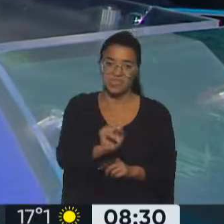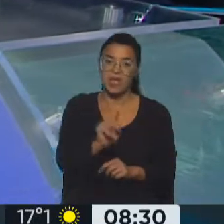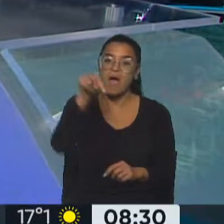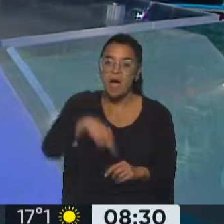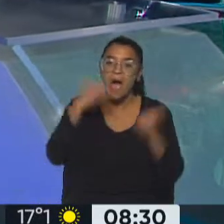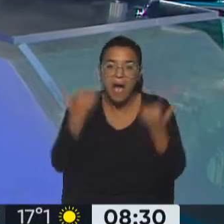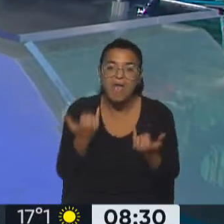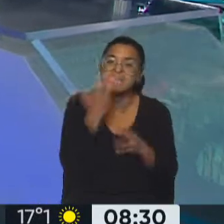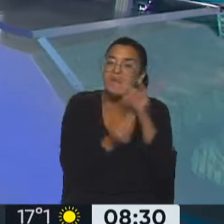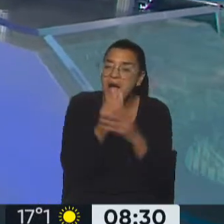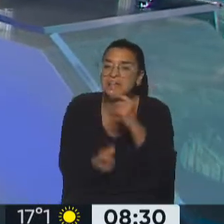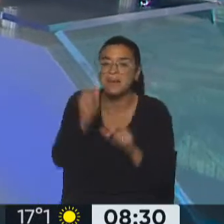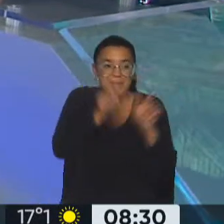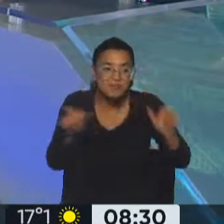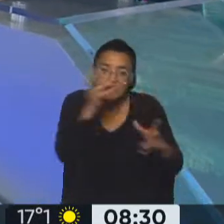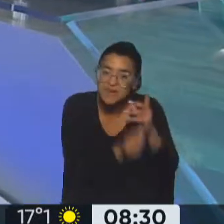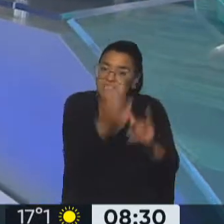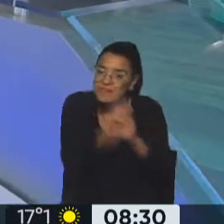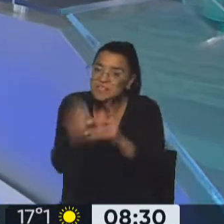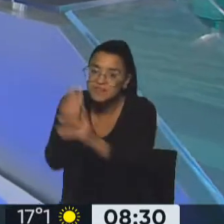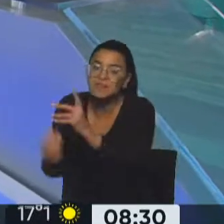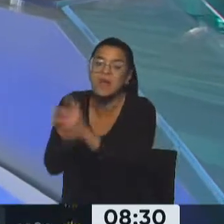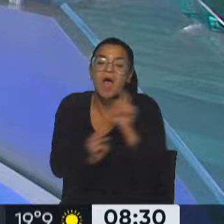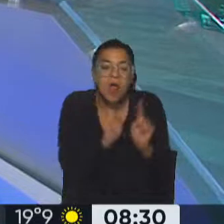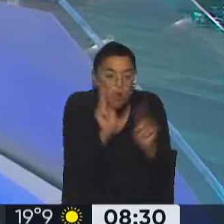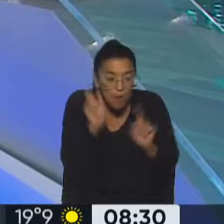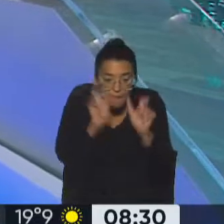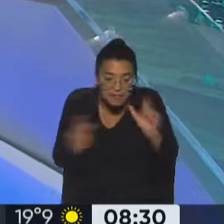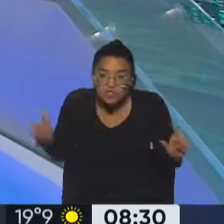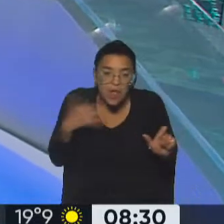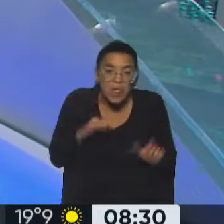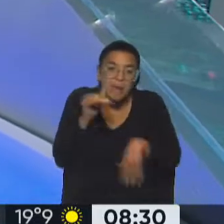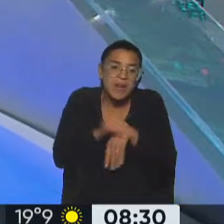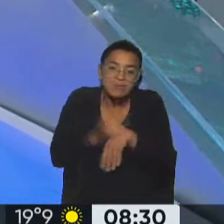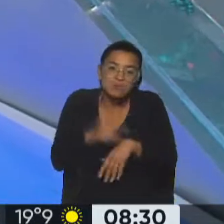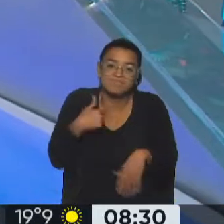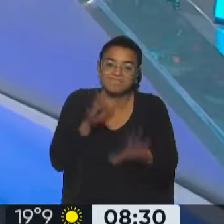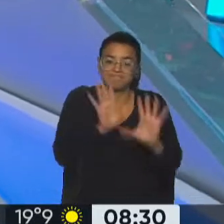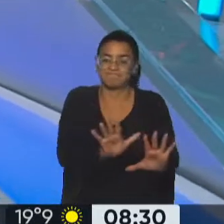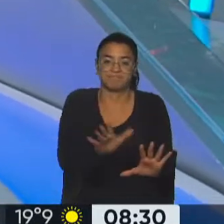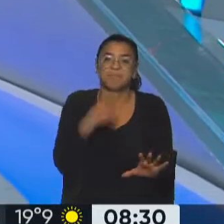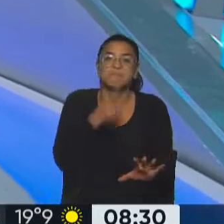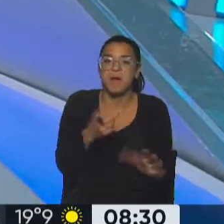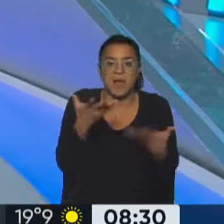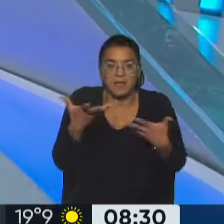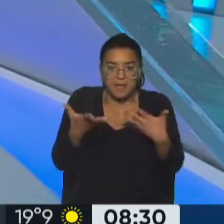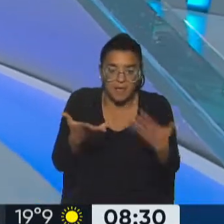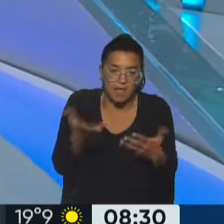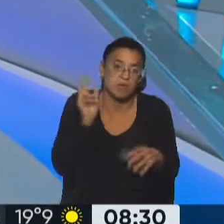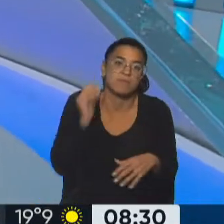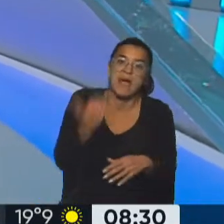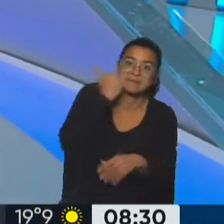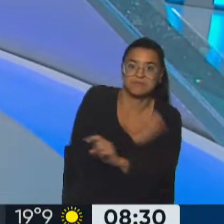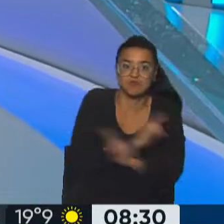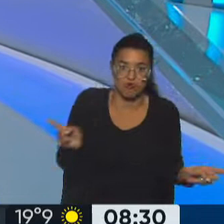acá hubo un montón de fallas humanas las cuales alguien Tendría que haber este respondido en alguna de todas las instancias para que esto se evitara